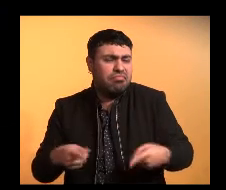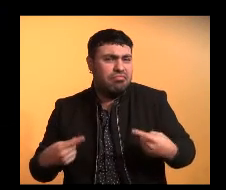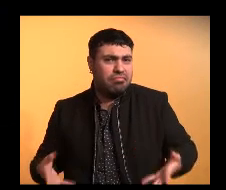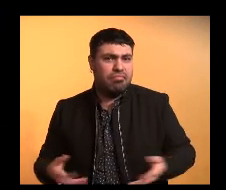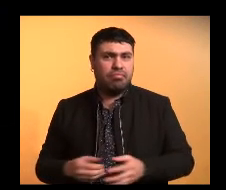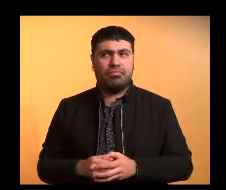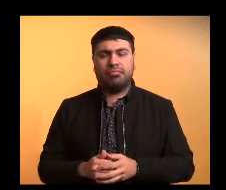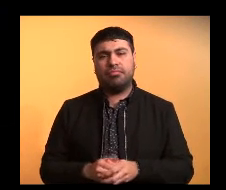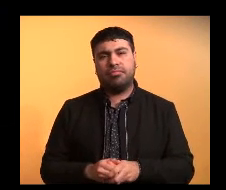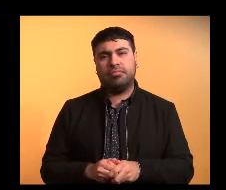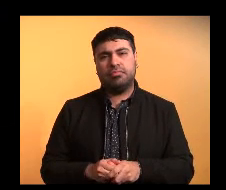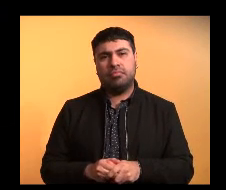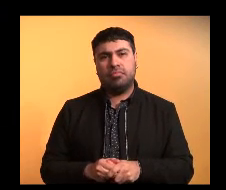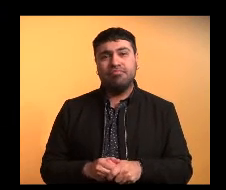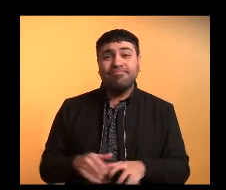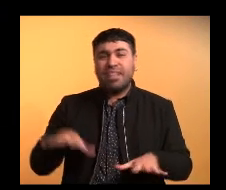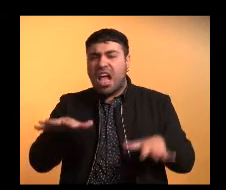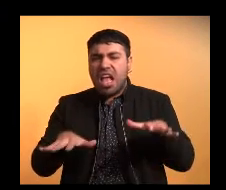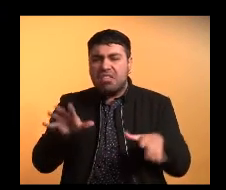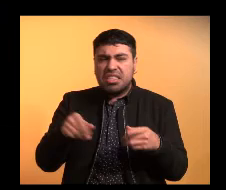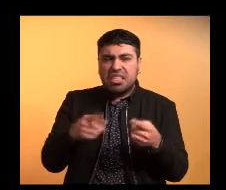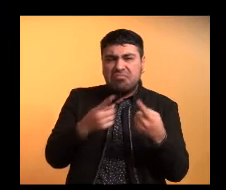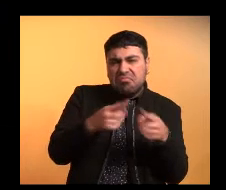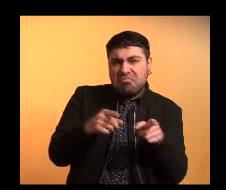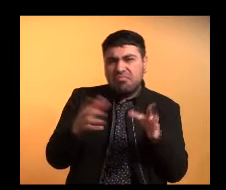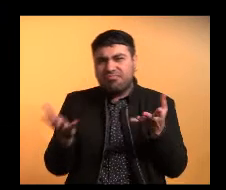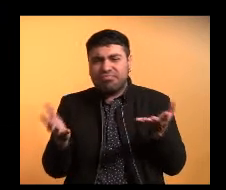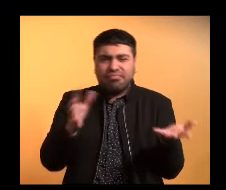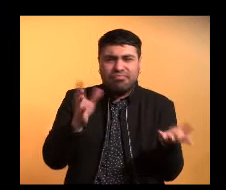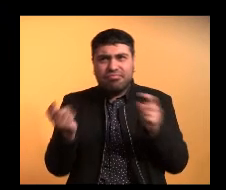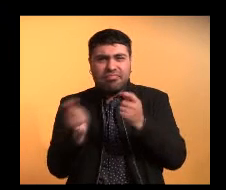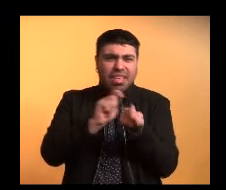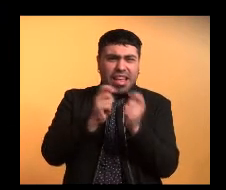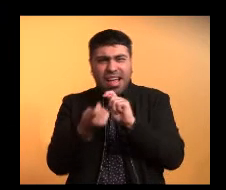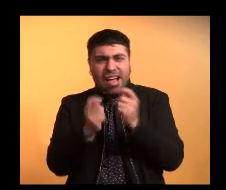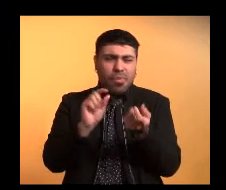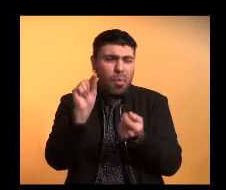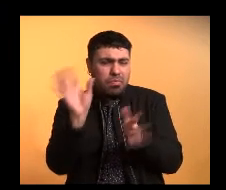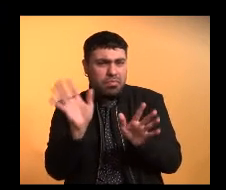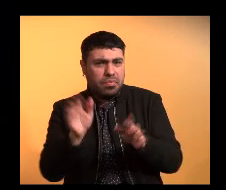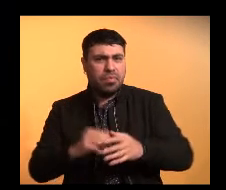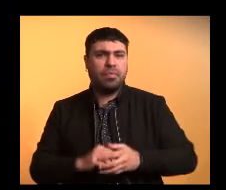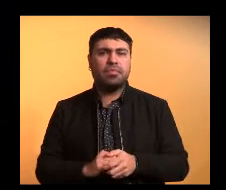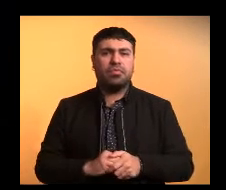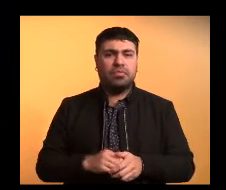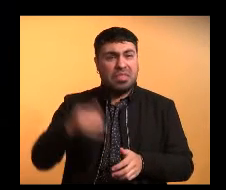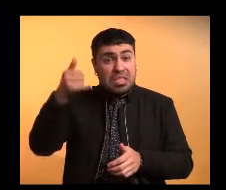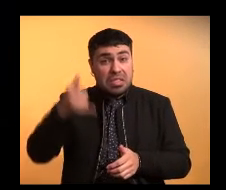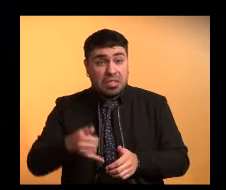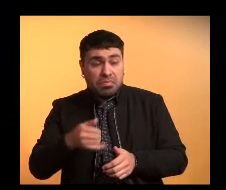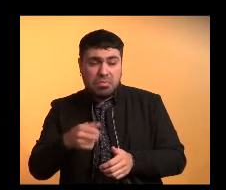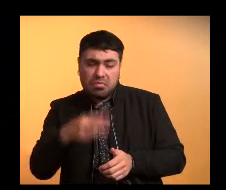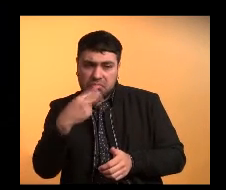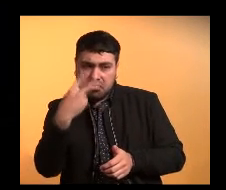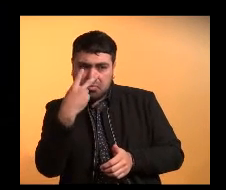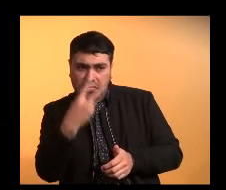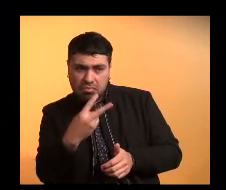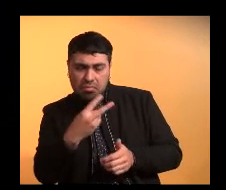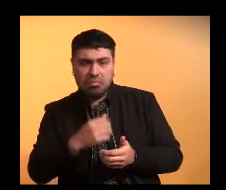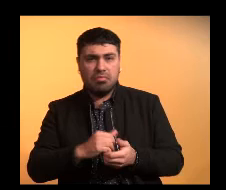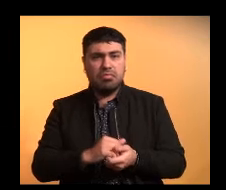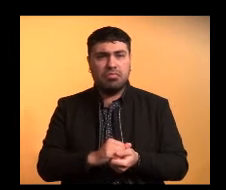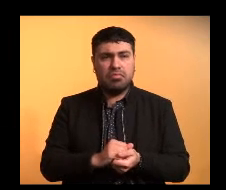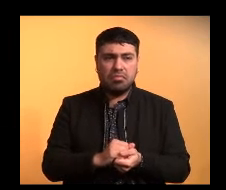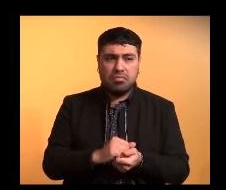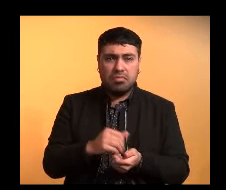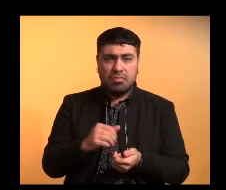Este número normalmente va variando. Los que estudiamos algas sabemos que siempre el número que digamos en algún momento